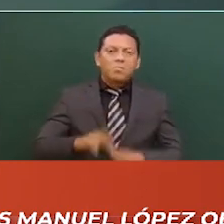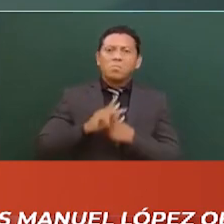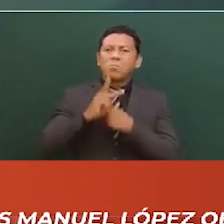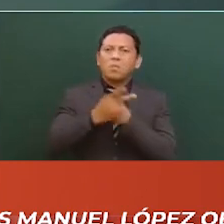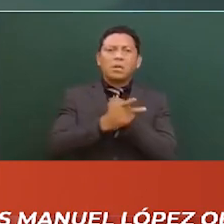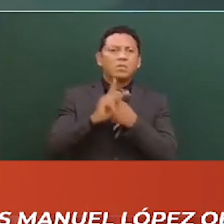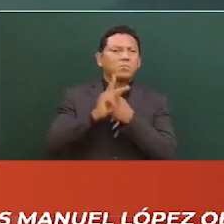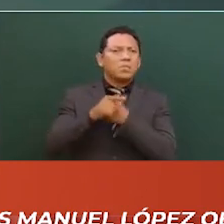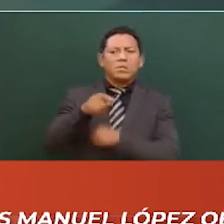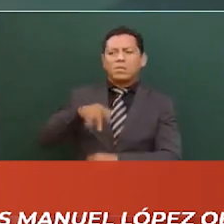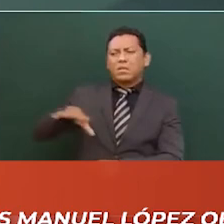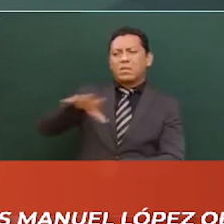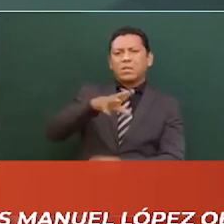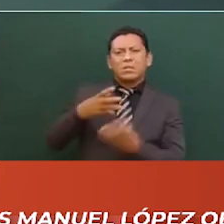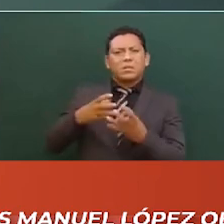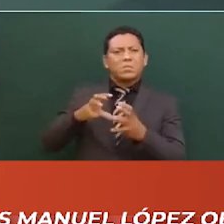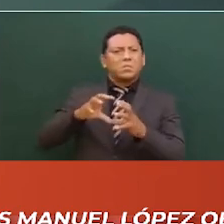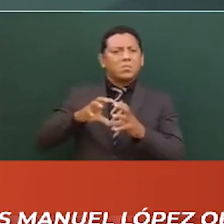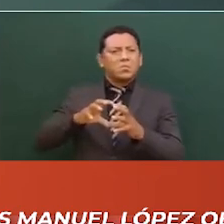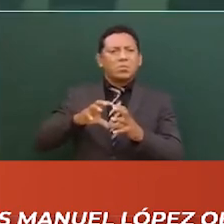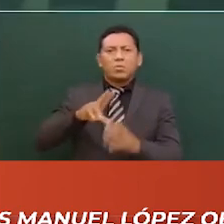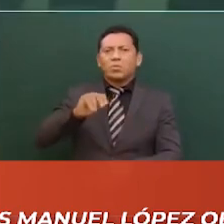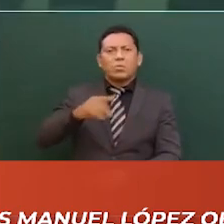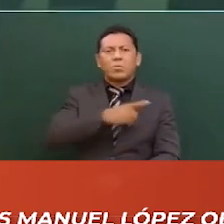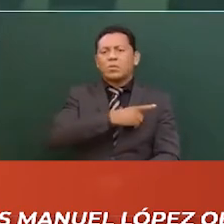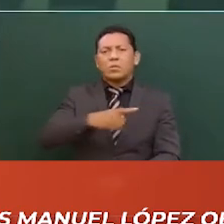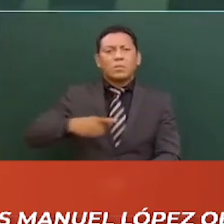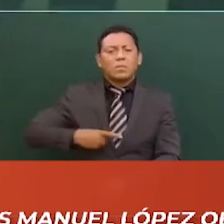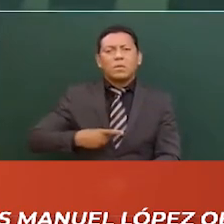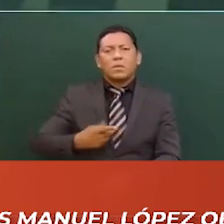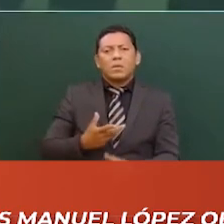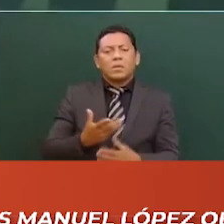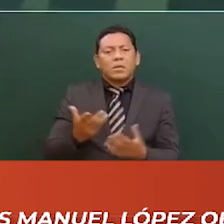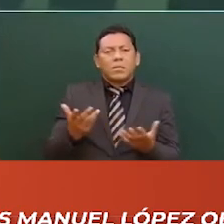país del mundo debe ser